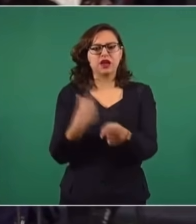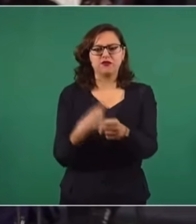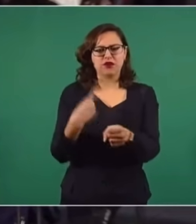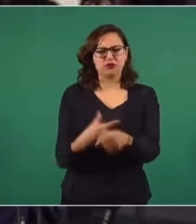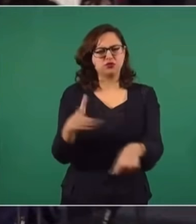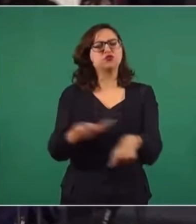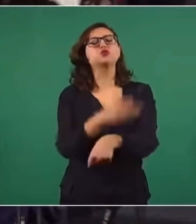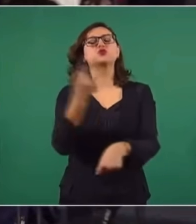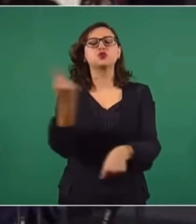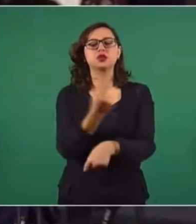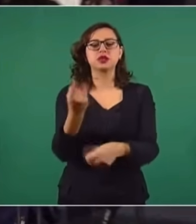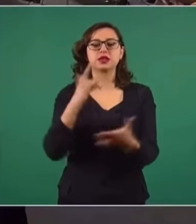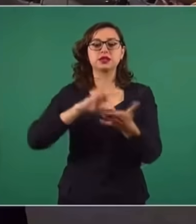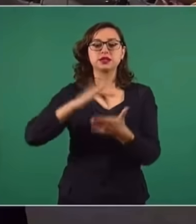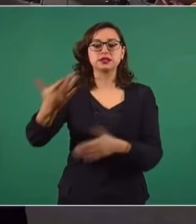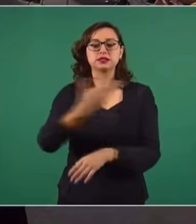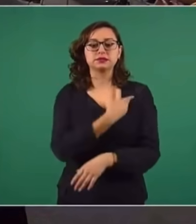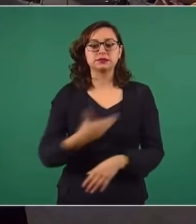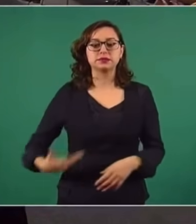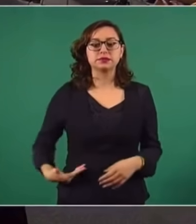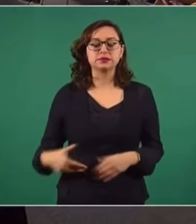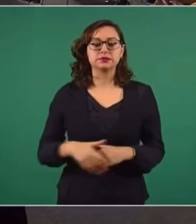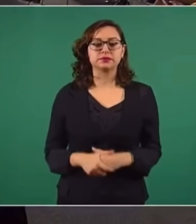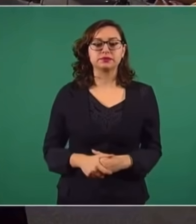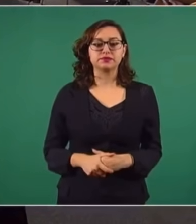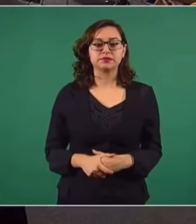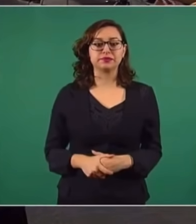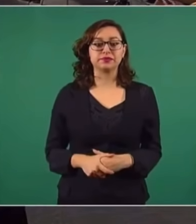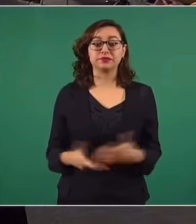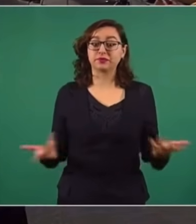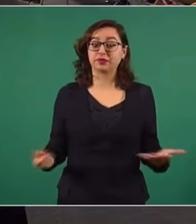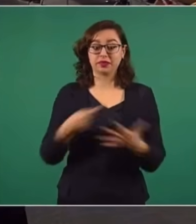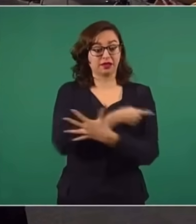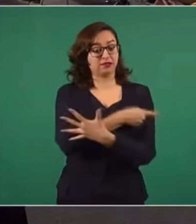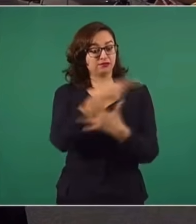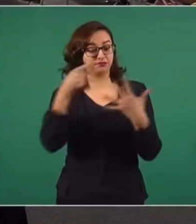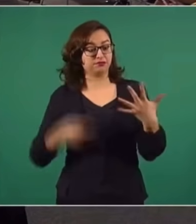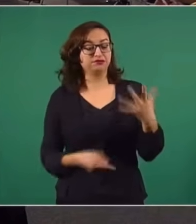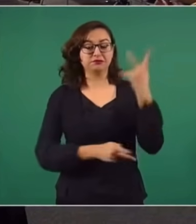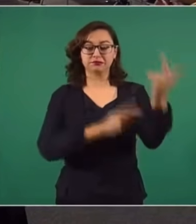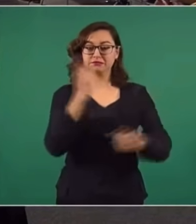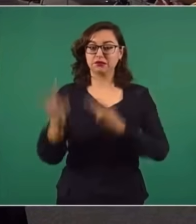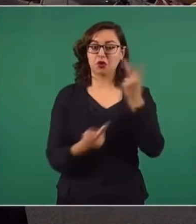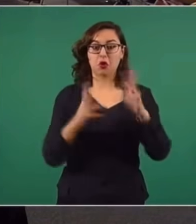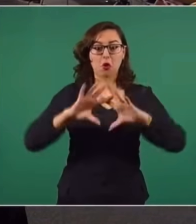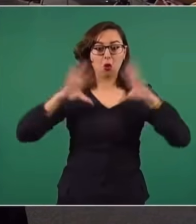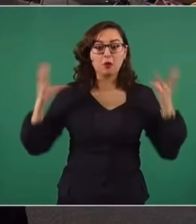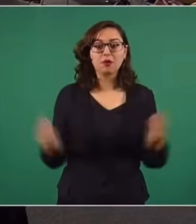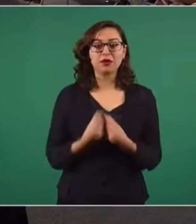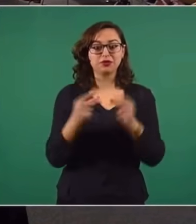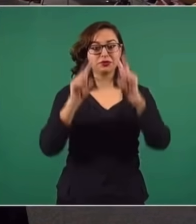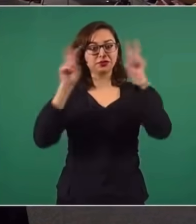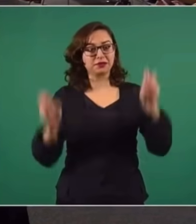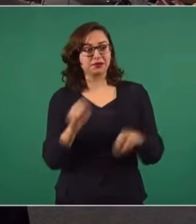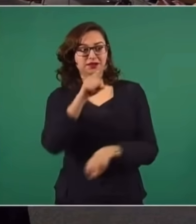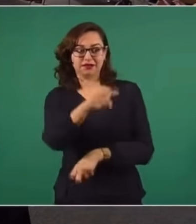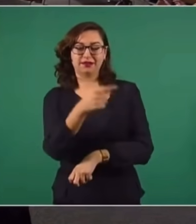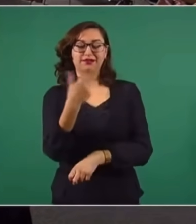a estos niños? Gracias, presidente. Muy bien, pues es todo hasta lo de Quintana Roo.